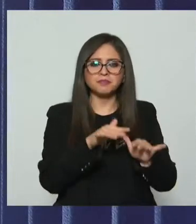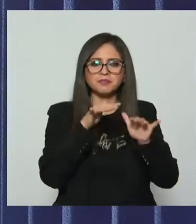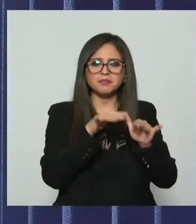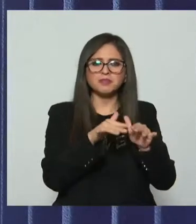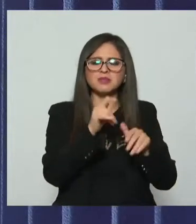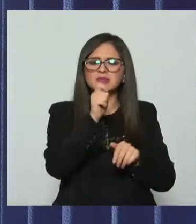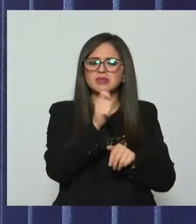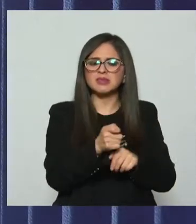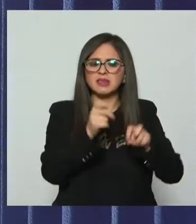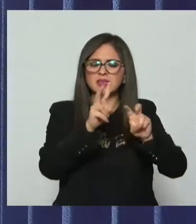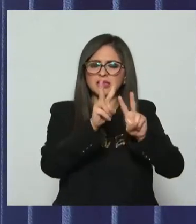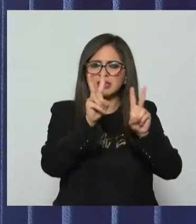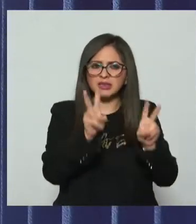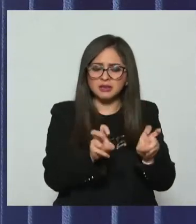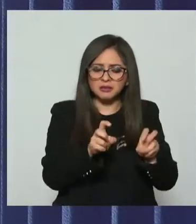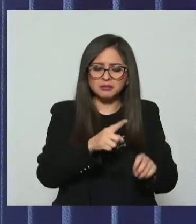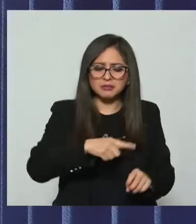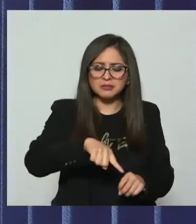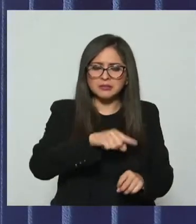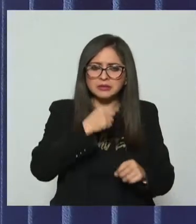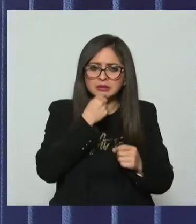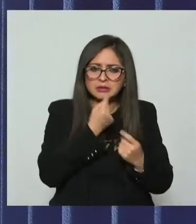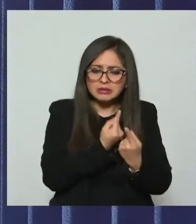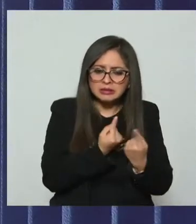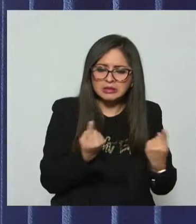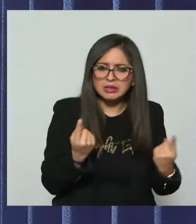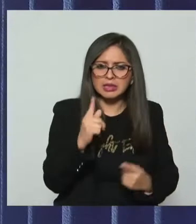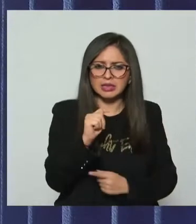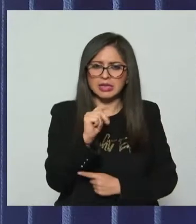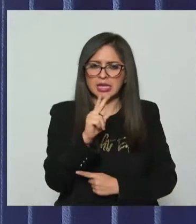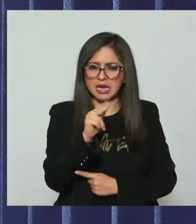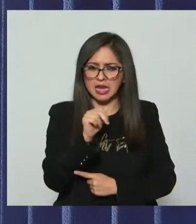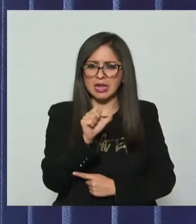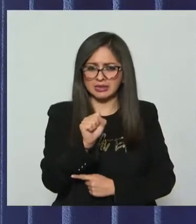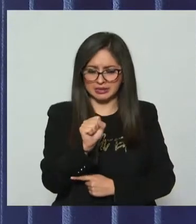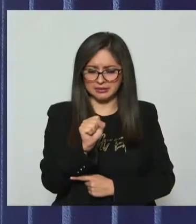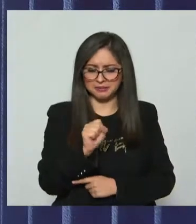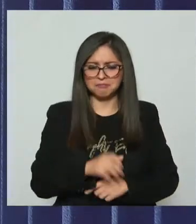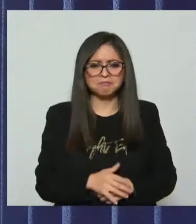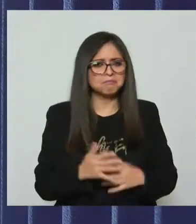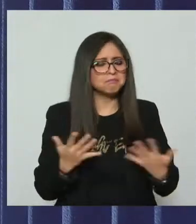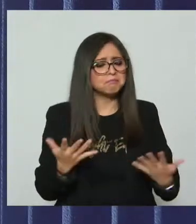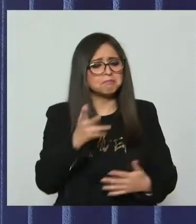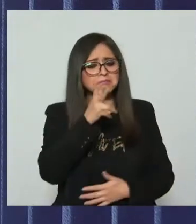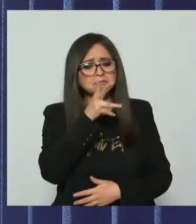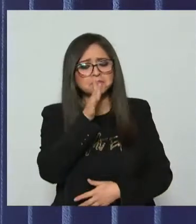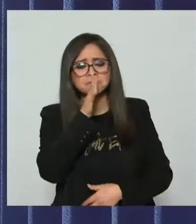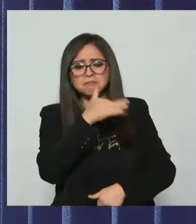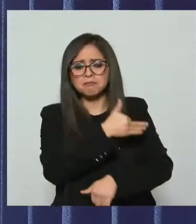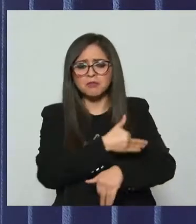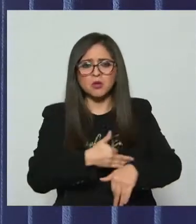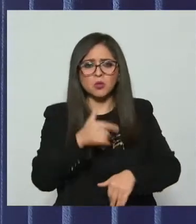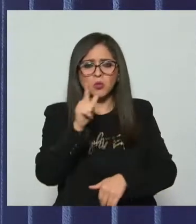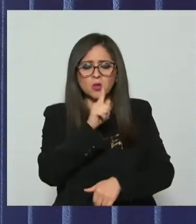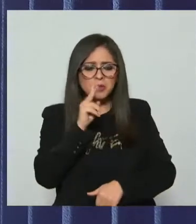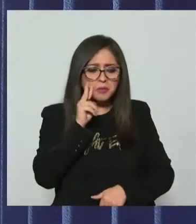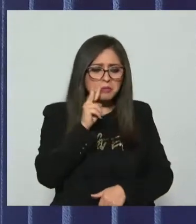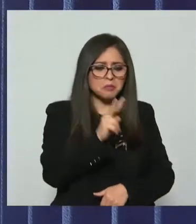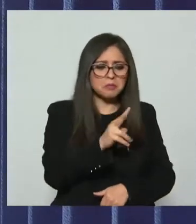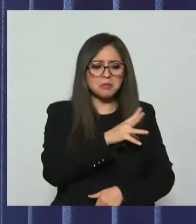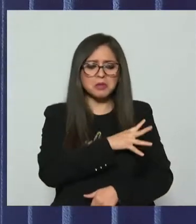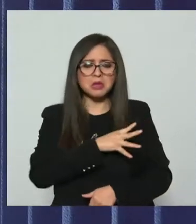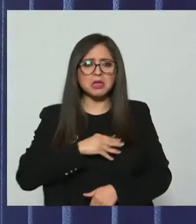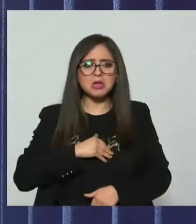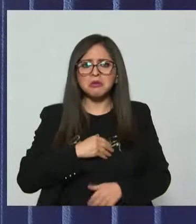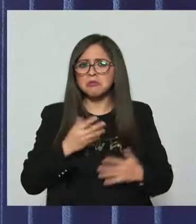trans. La gente lo que desea cuando son padres de familia de un niño o de una niña trans, lo que desean pues es simplemente